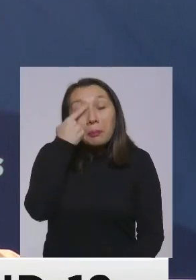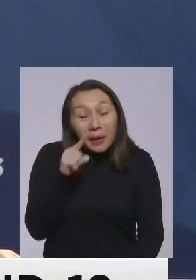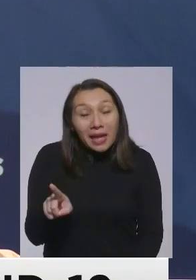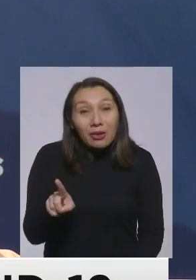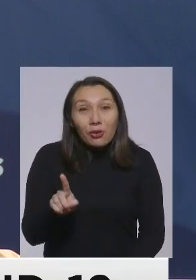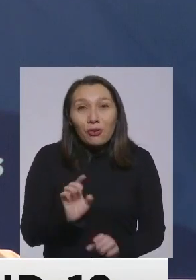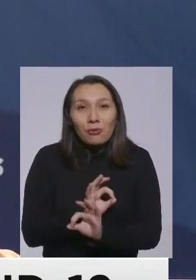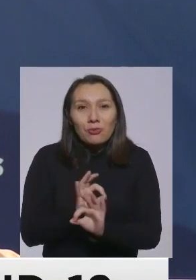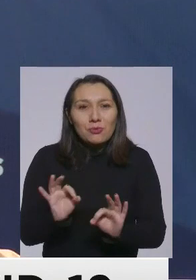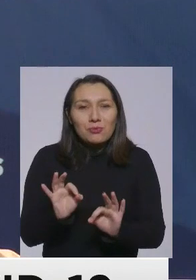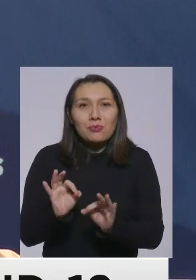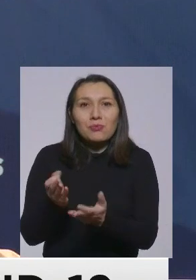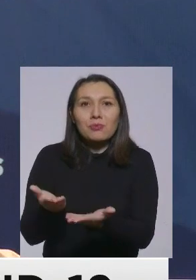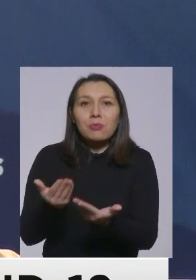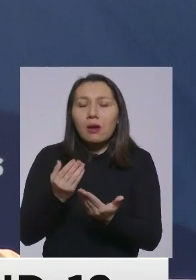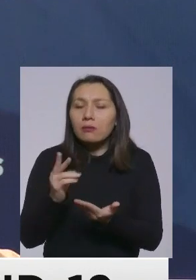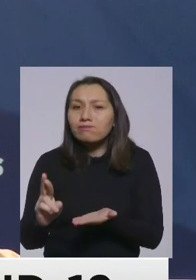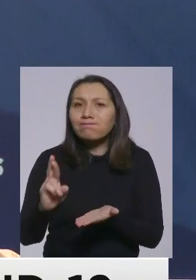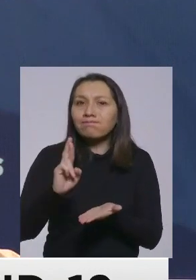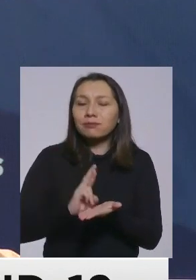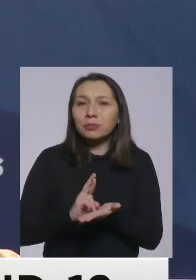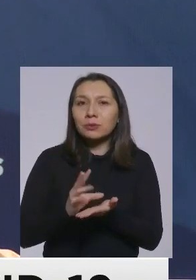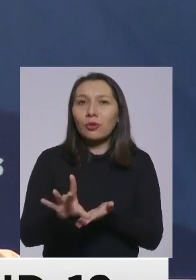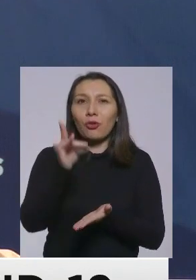no se han obtenido resultados